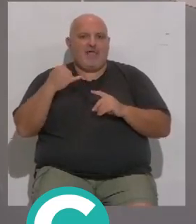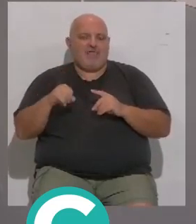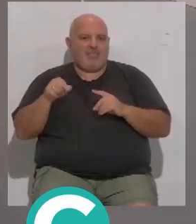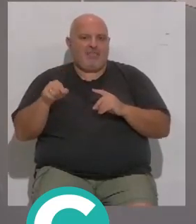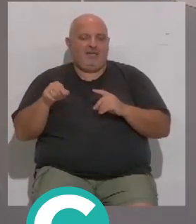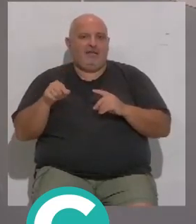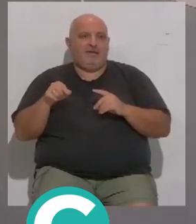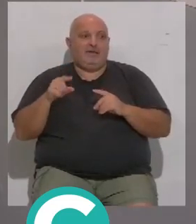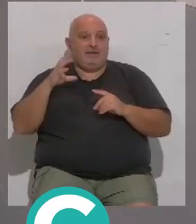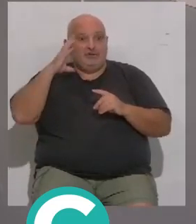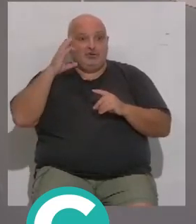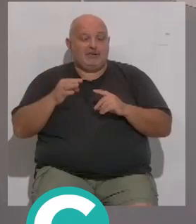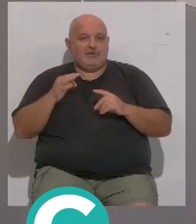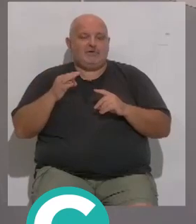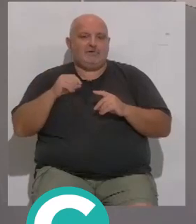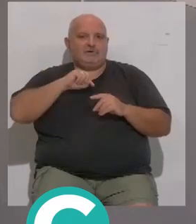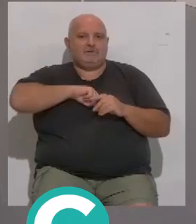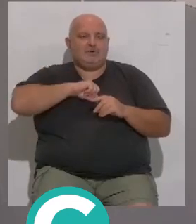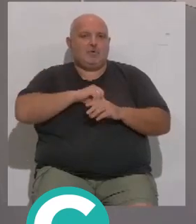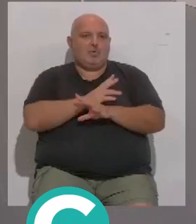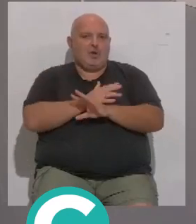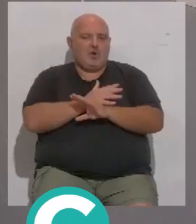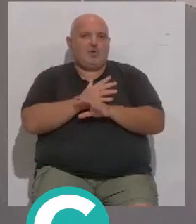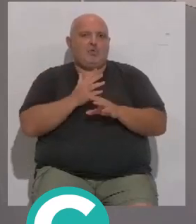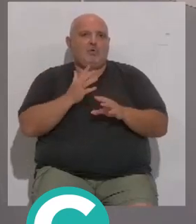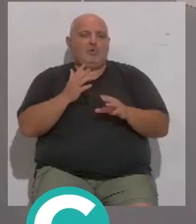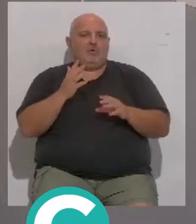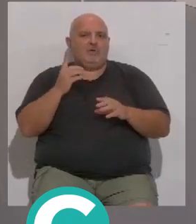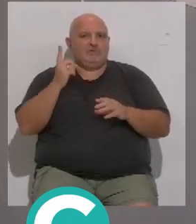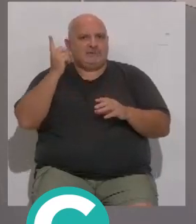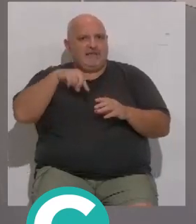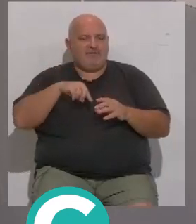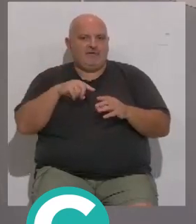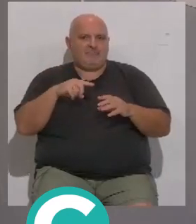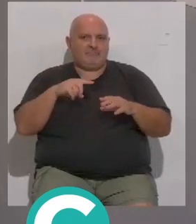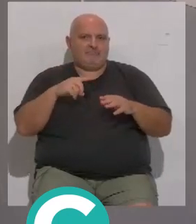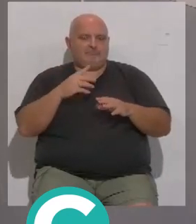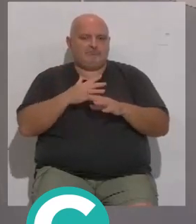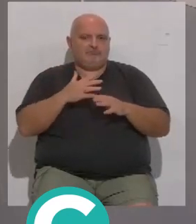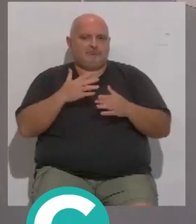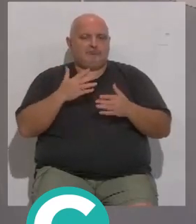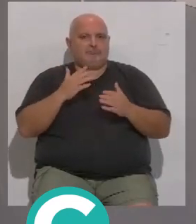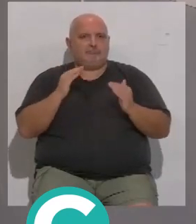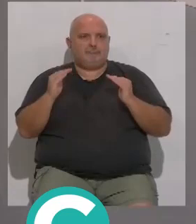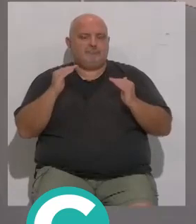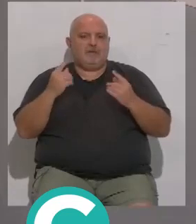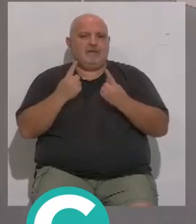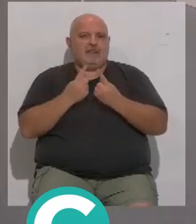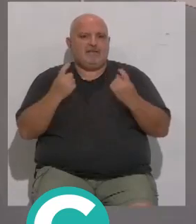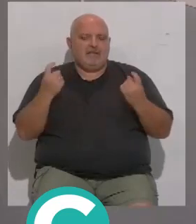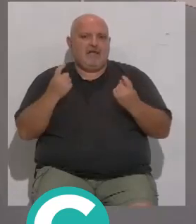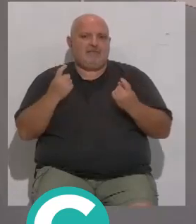que le dio un sentido de juego, el equipo supo reaccionar, le dio esa pausa que se